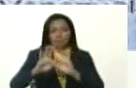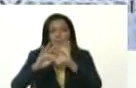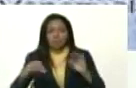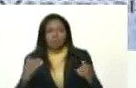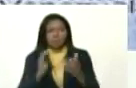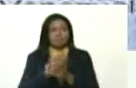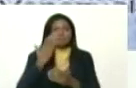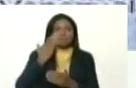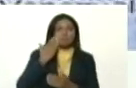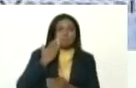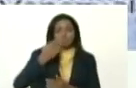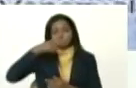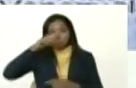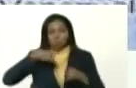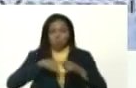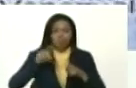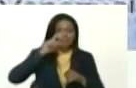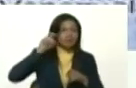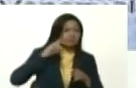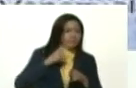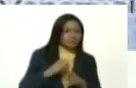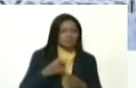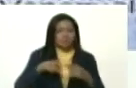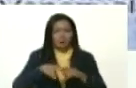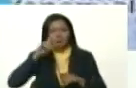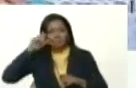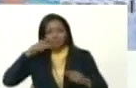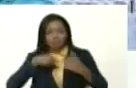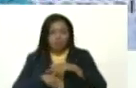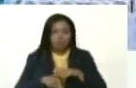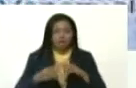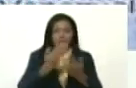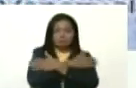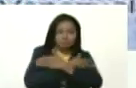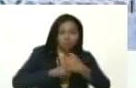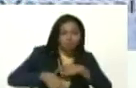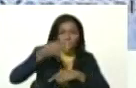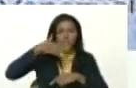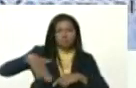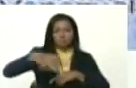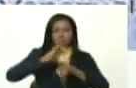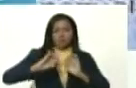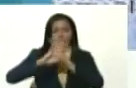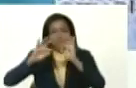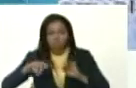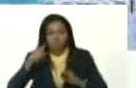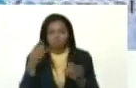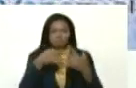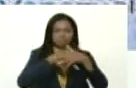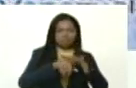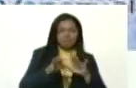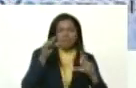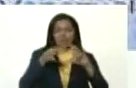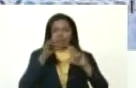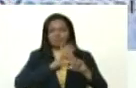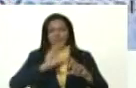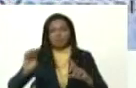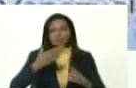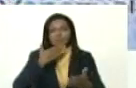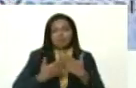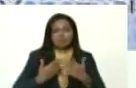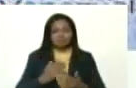madre embarazada, a la madre parturienta, abrazando a nuestro pueblo a través del carnet de la patria.